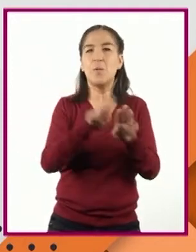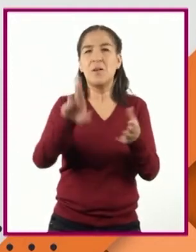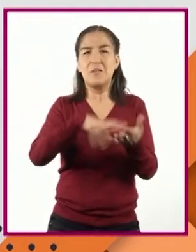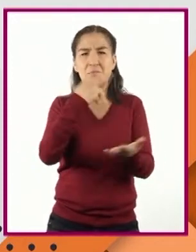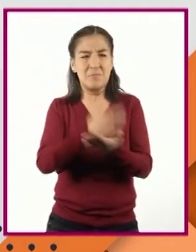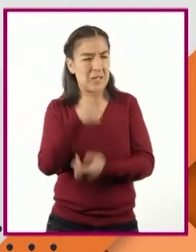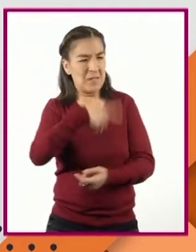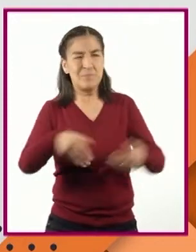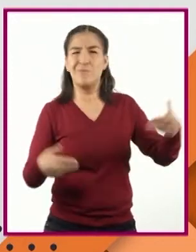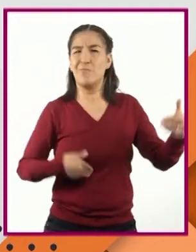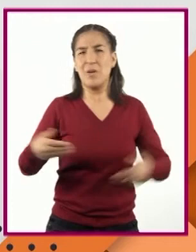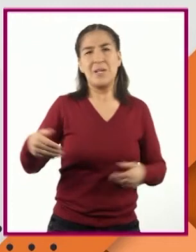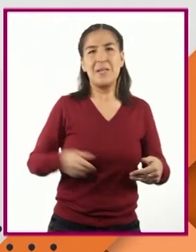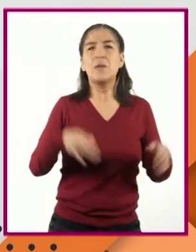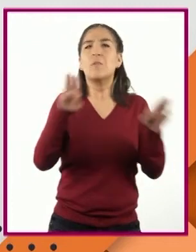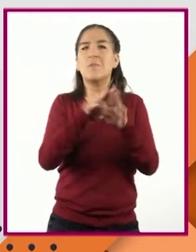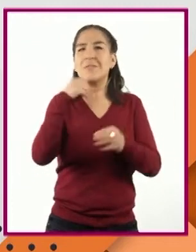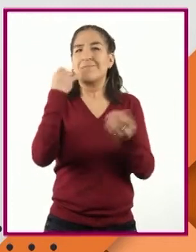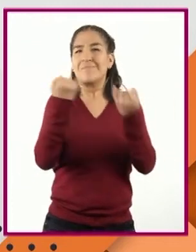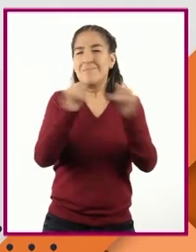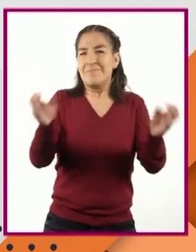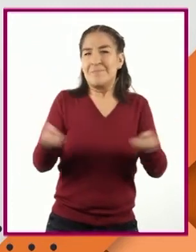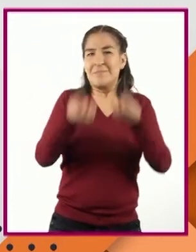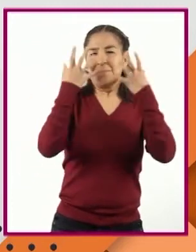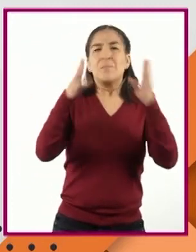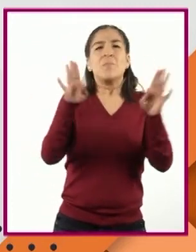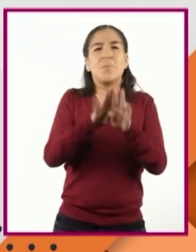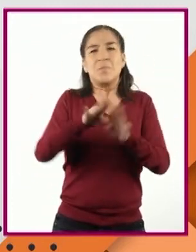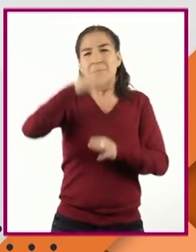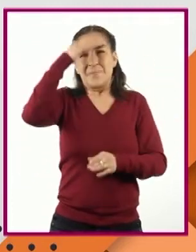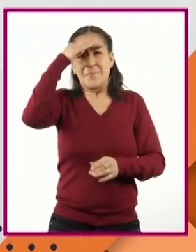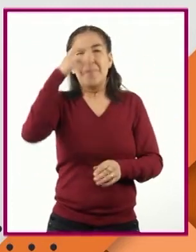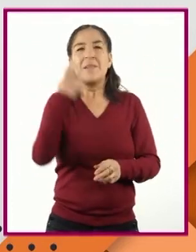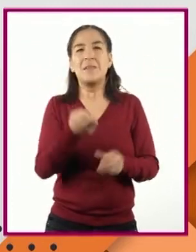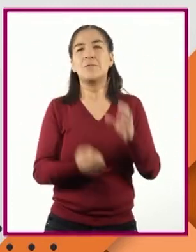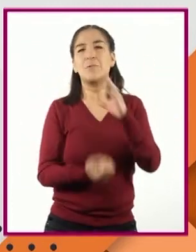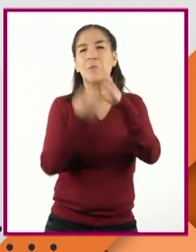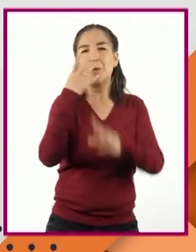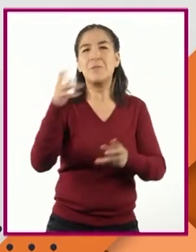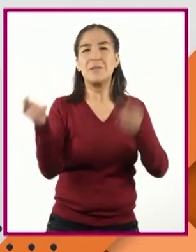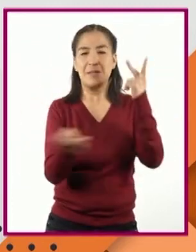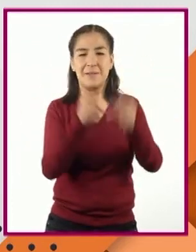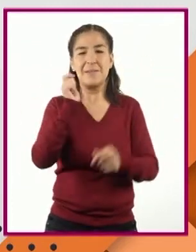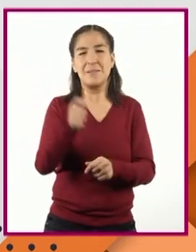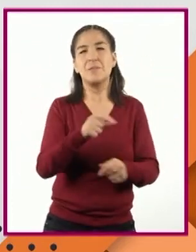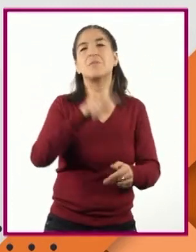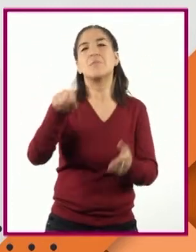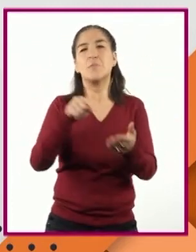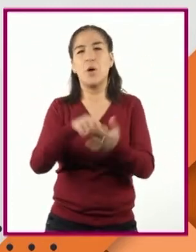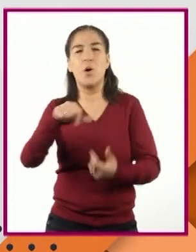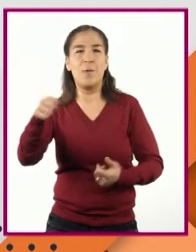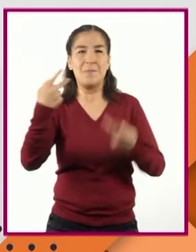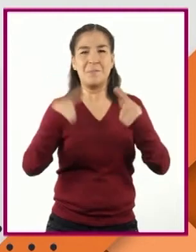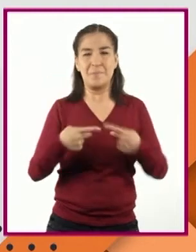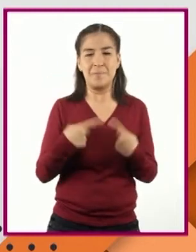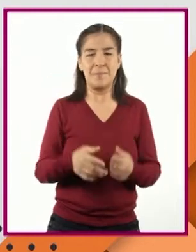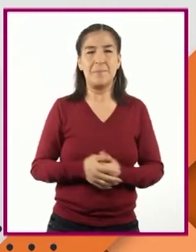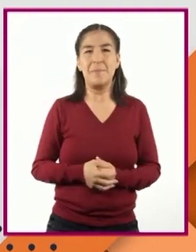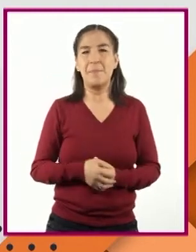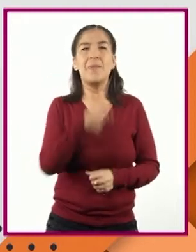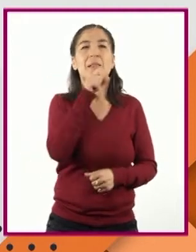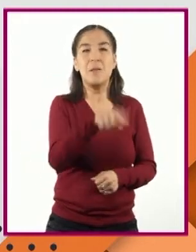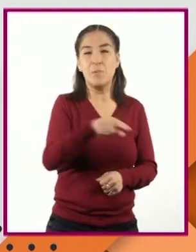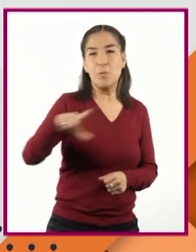tejanos, quienes deseaban mayor autonomía, y se fue agudizando por las nuevas concesiones a otros colonos. Por su parte,